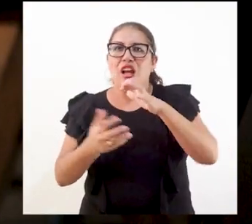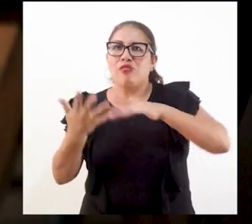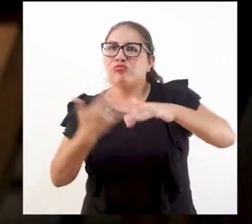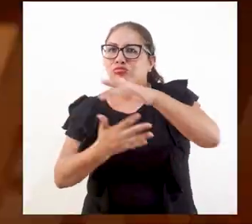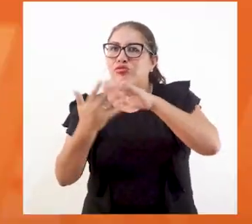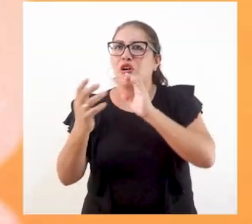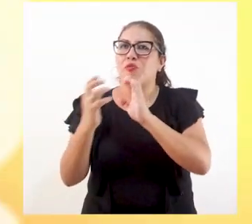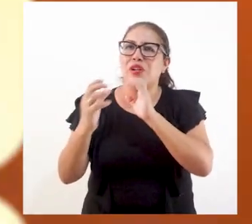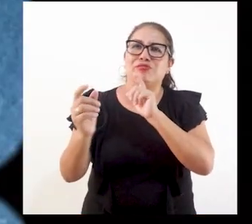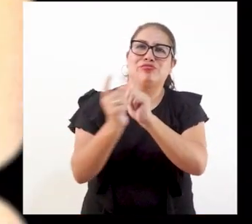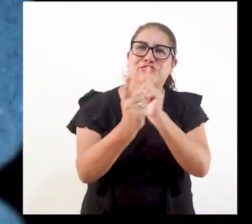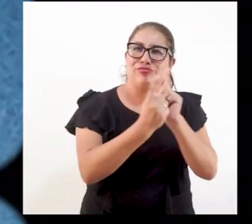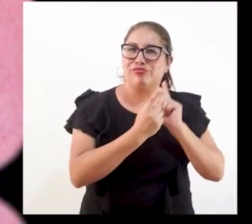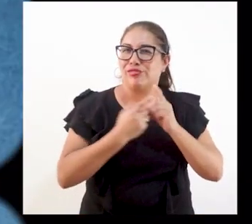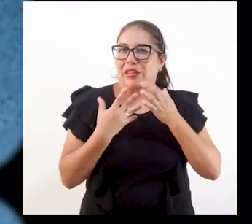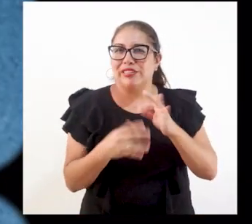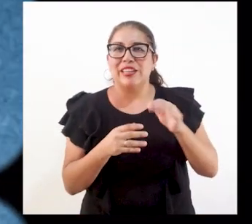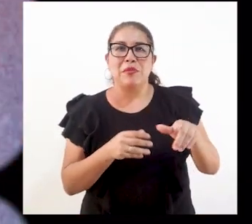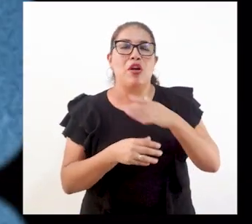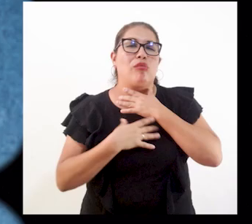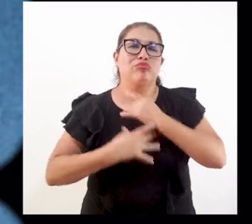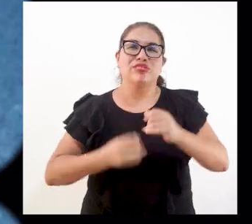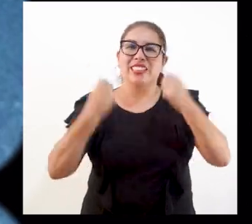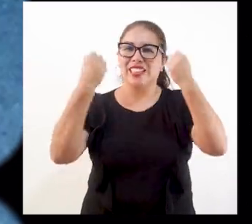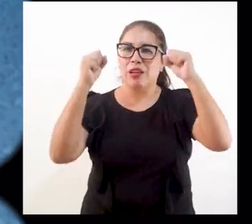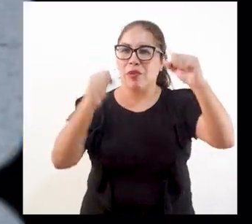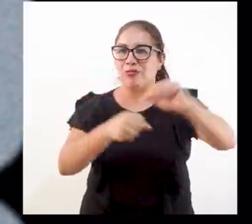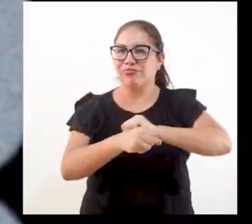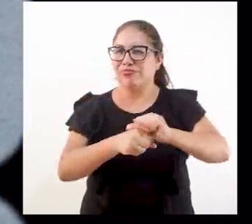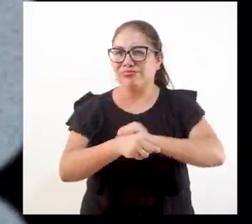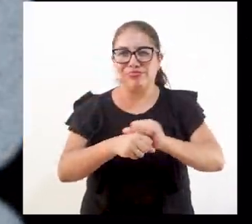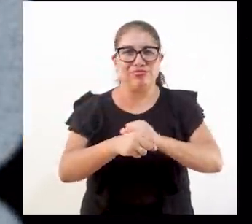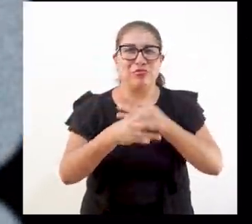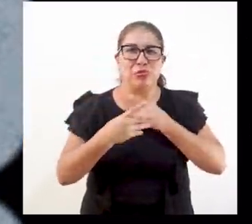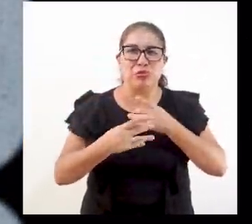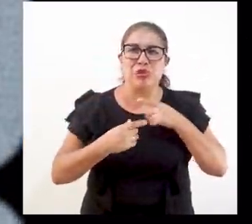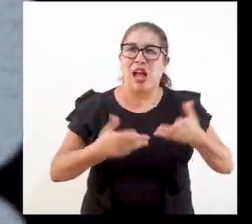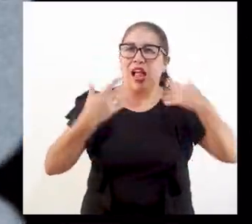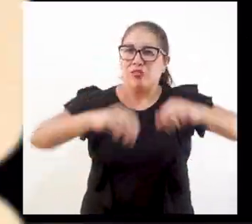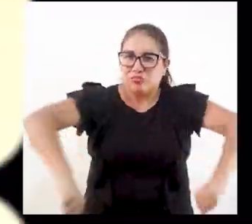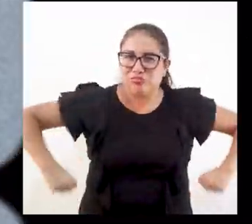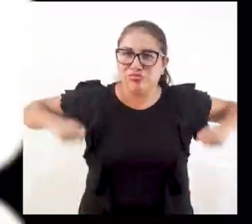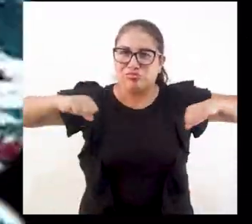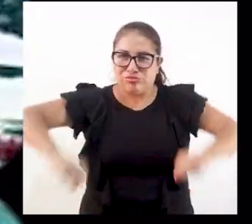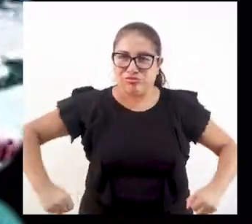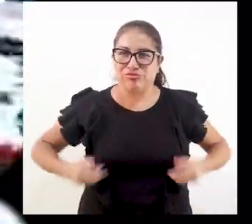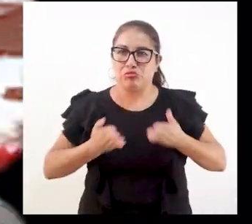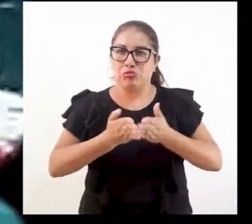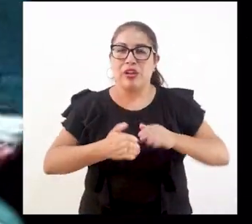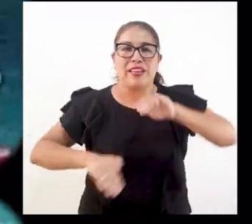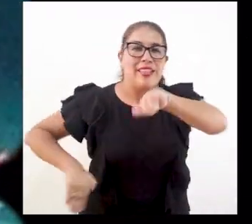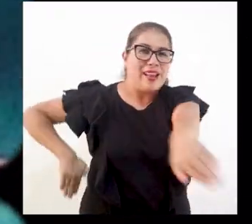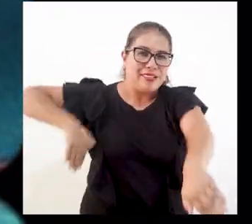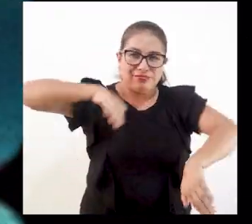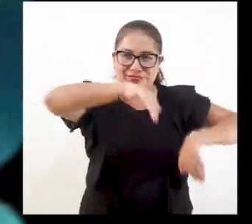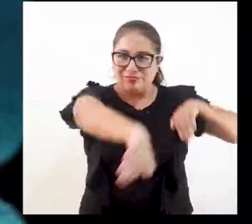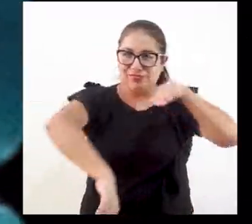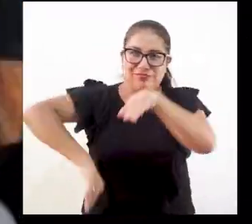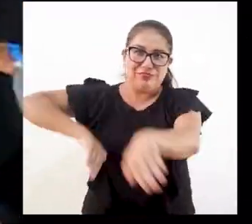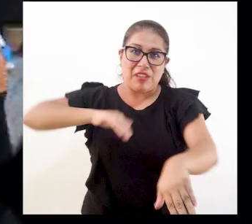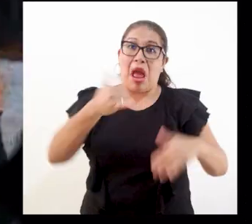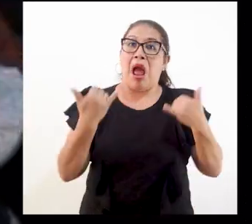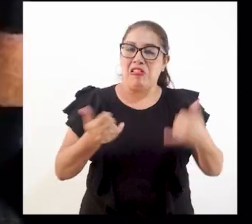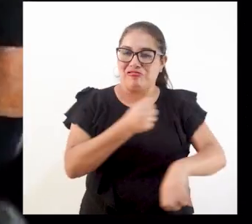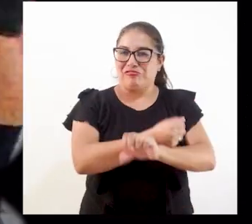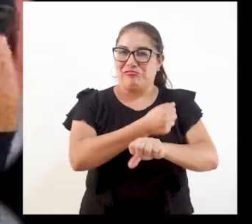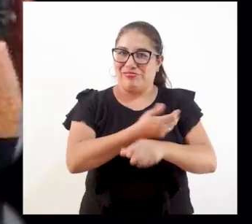desde pequeño. Ha practicado siempre deportes, uno de ellos ha sido el remo, la natación y